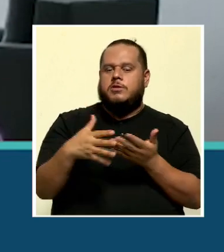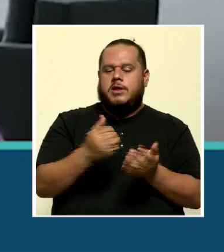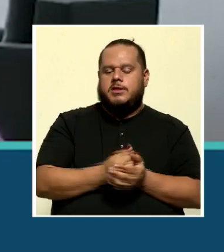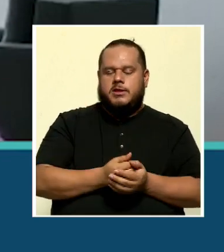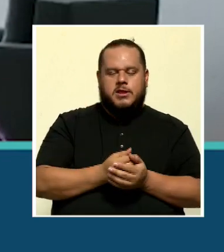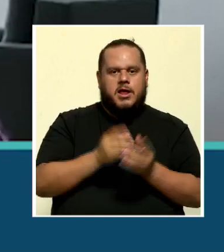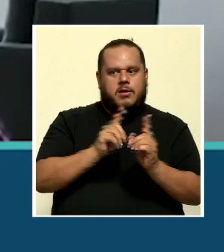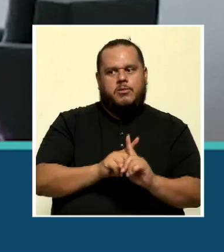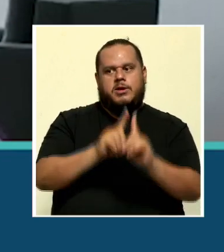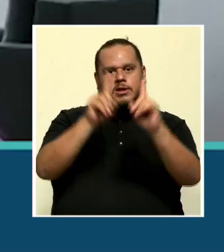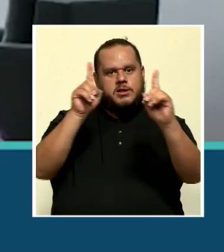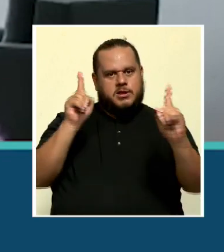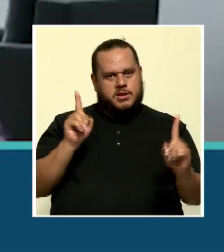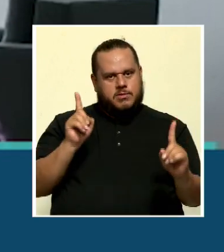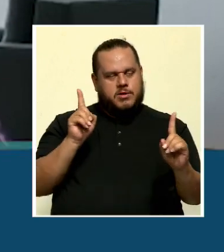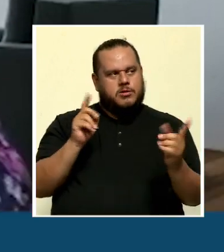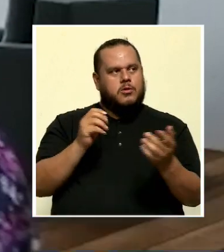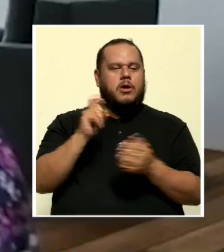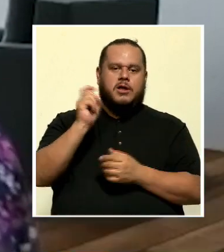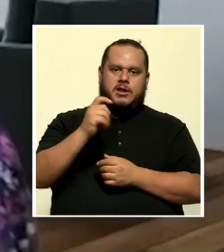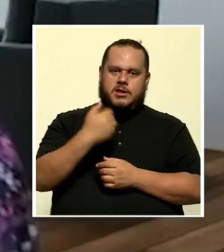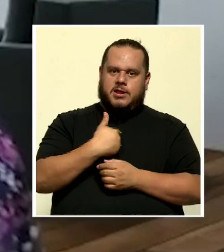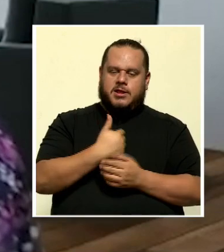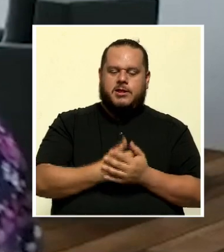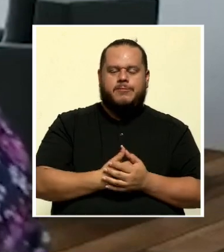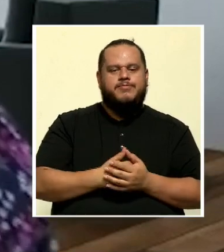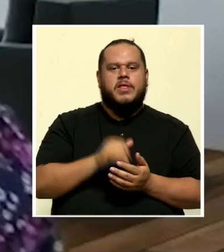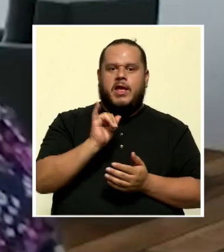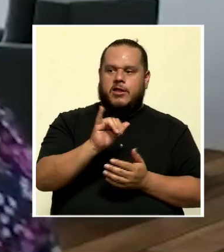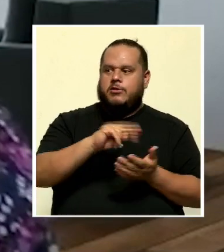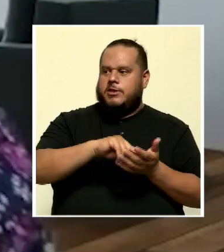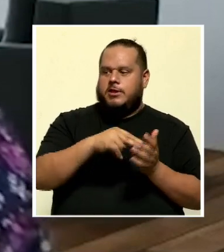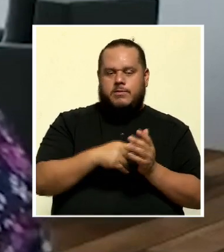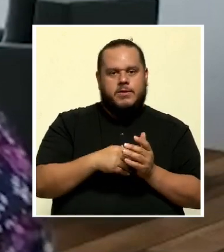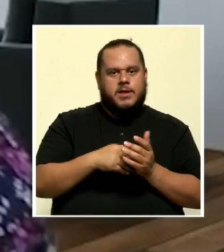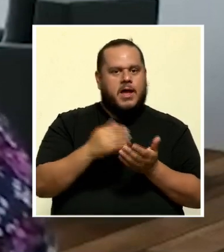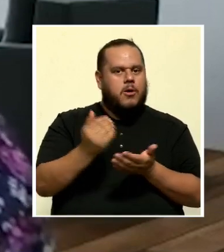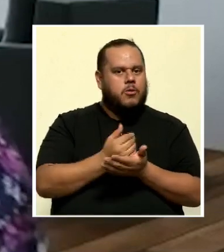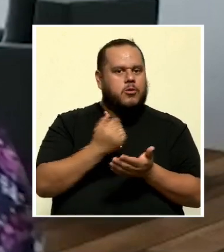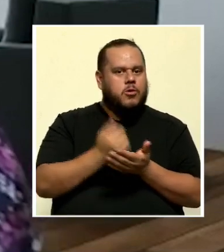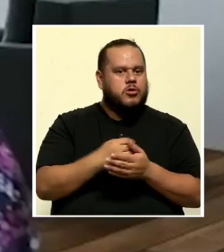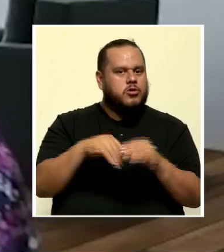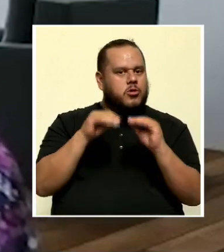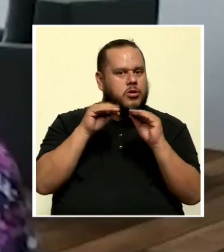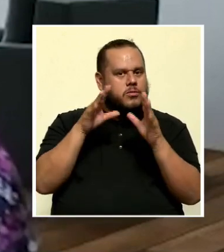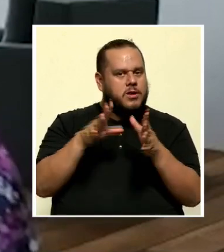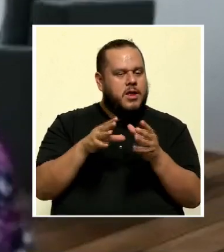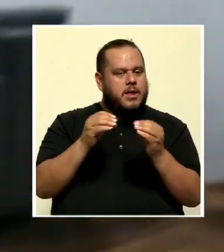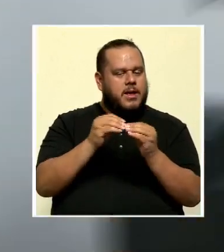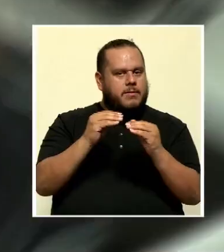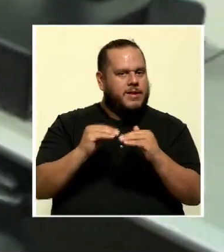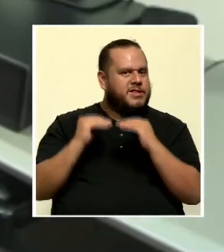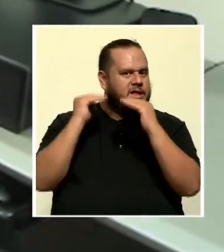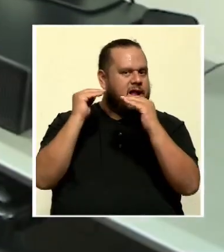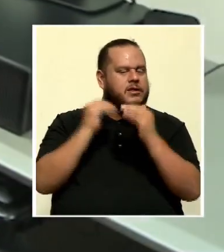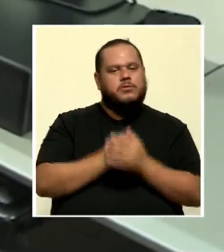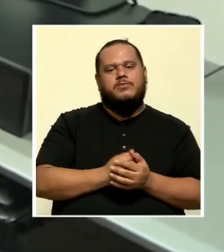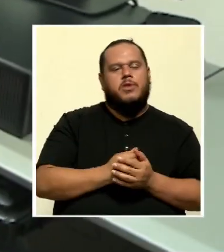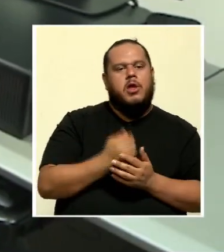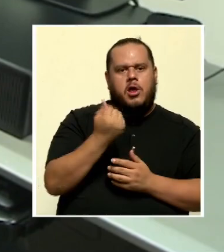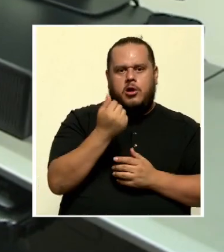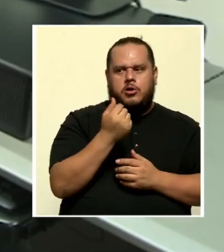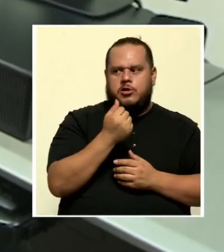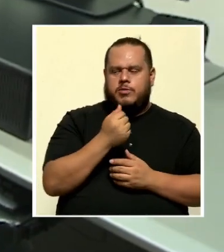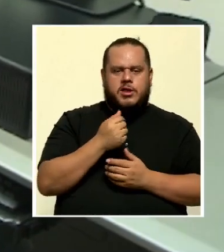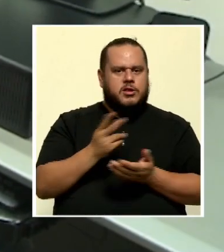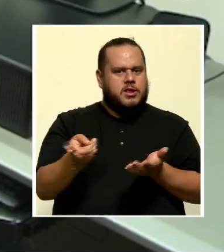el distanciamiento que necesitan tener. Y eso implica un costo docente más alto. Los precios de